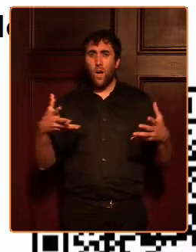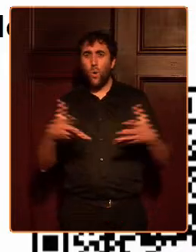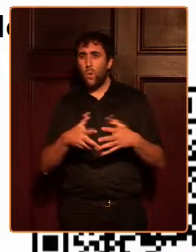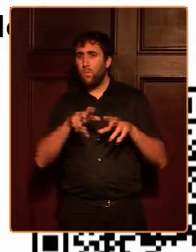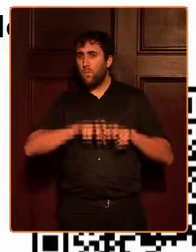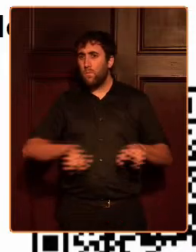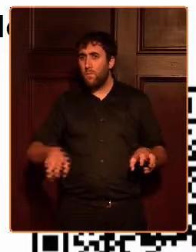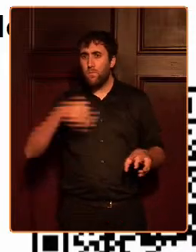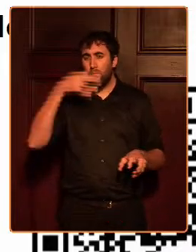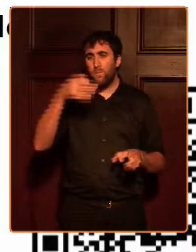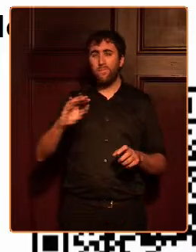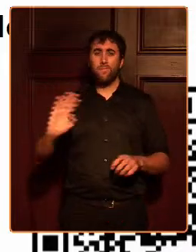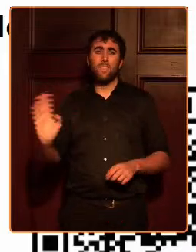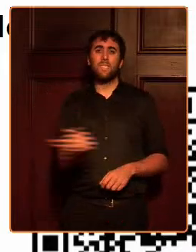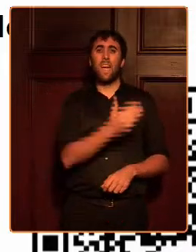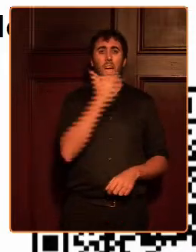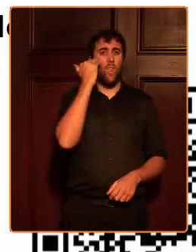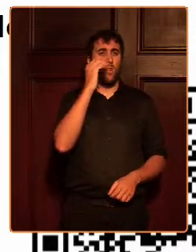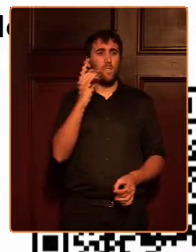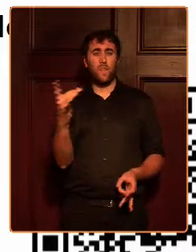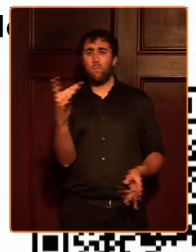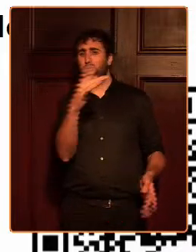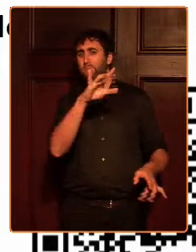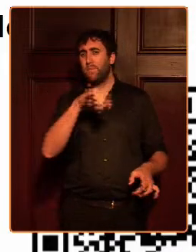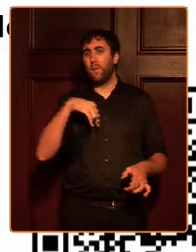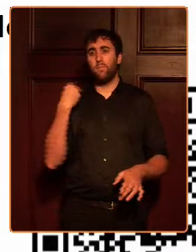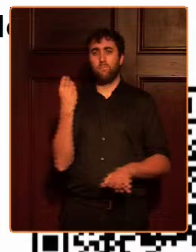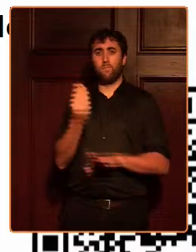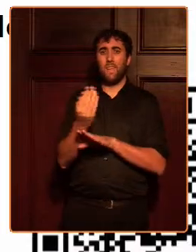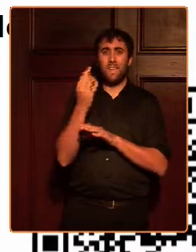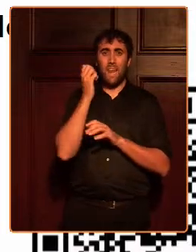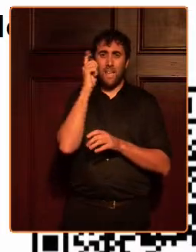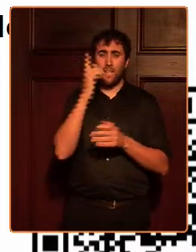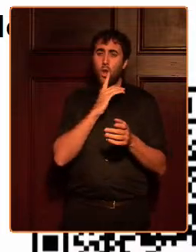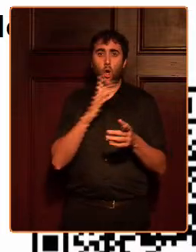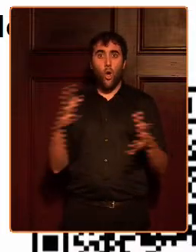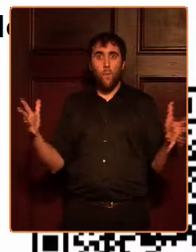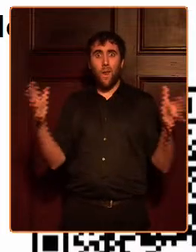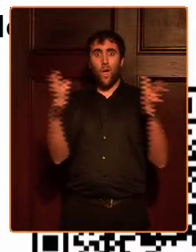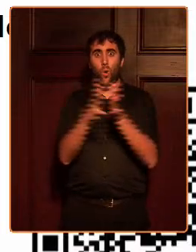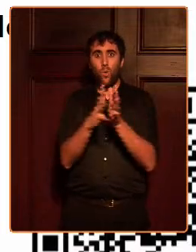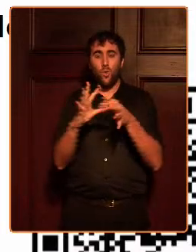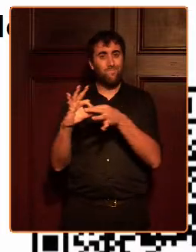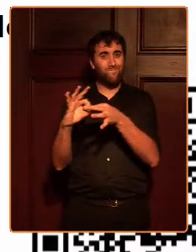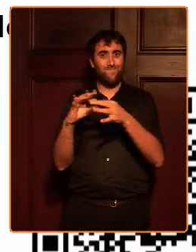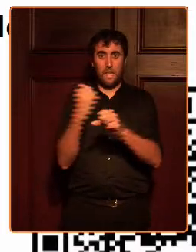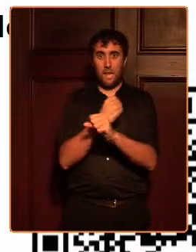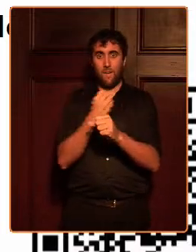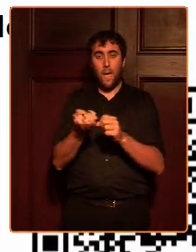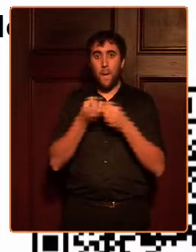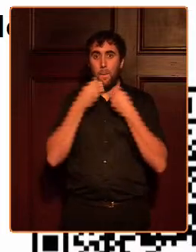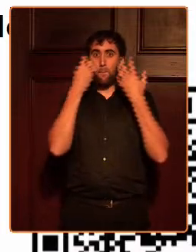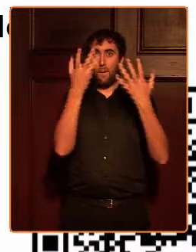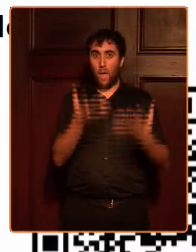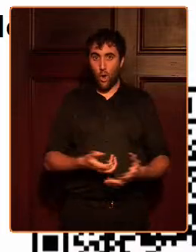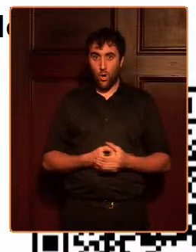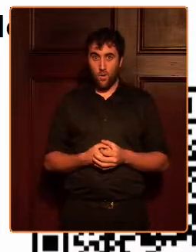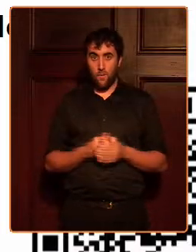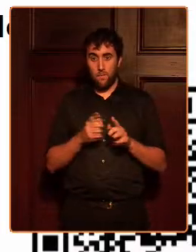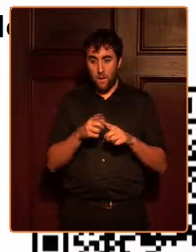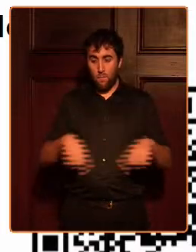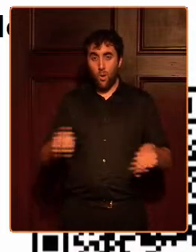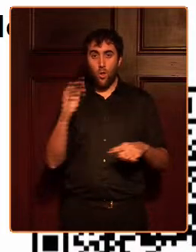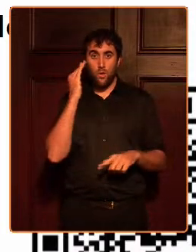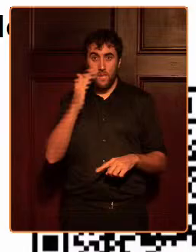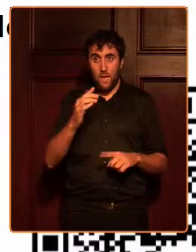anterior, para reemplazar al docente o al vínculo, sino para fortalecerlo, para aliviar cargas administrativas y dar más tiempo a los docentes